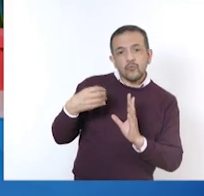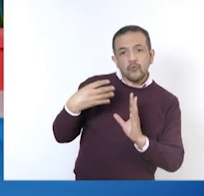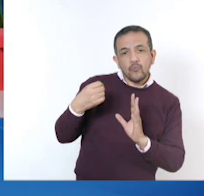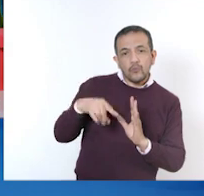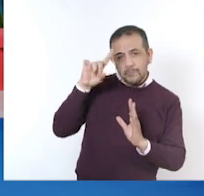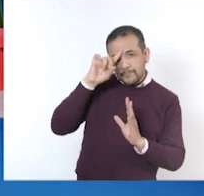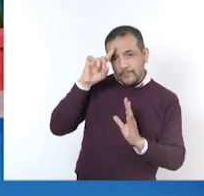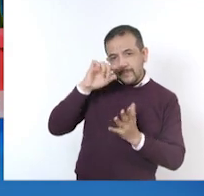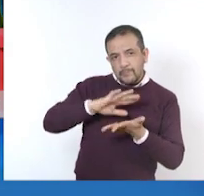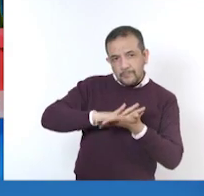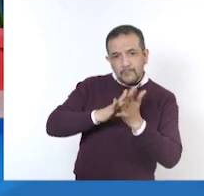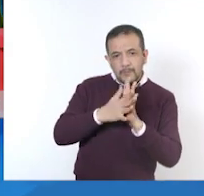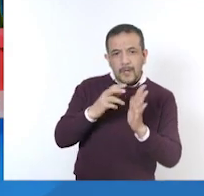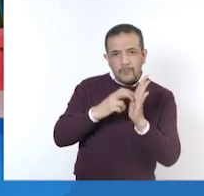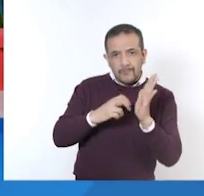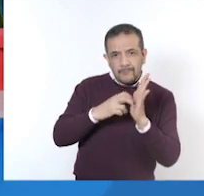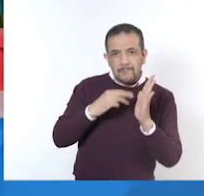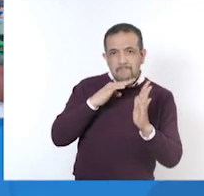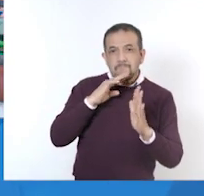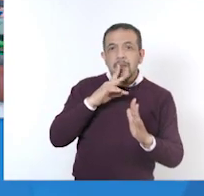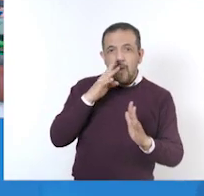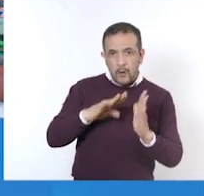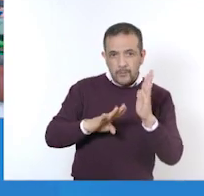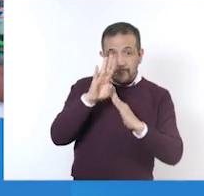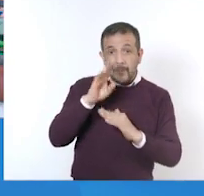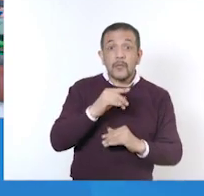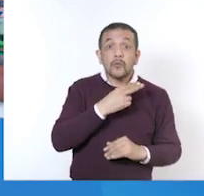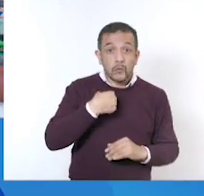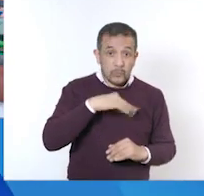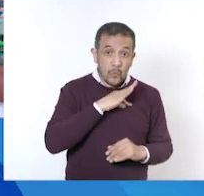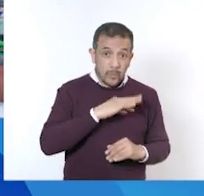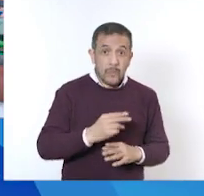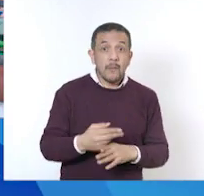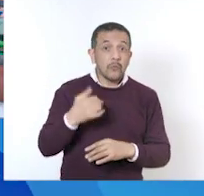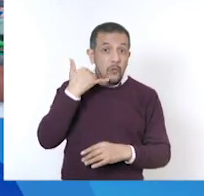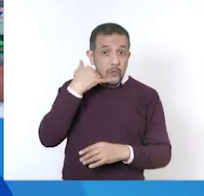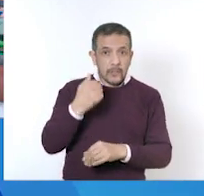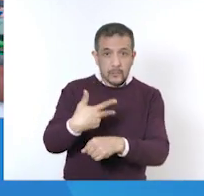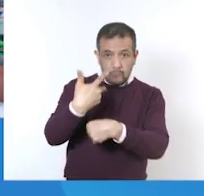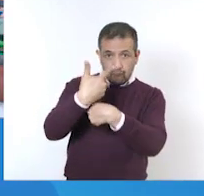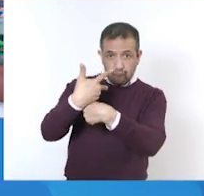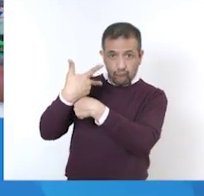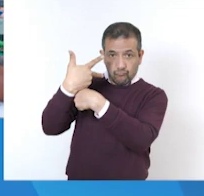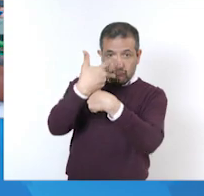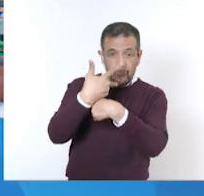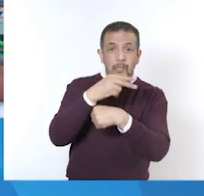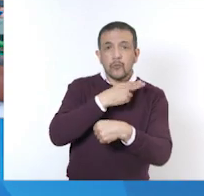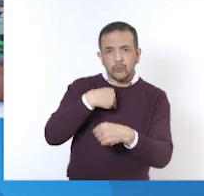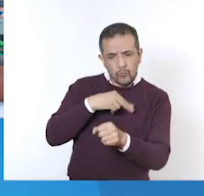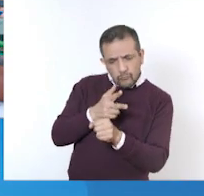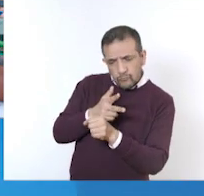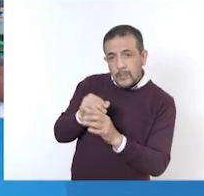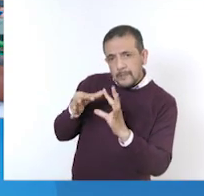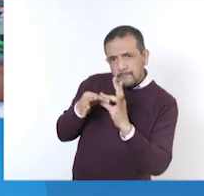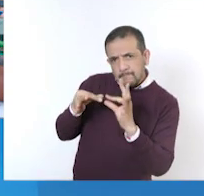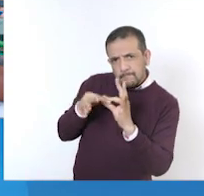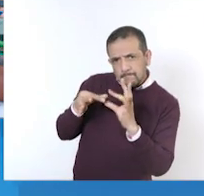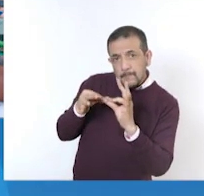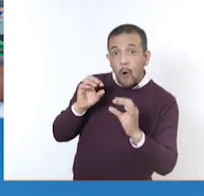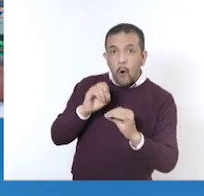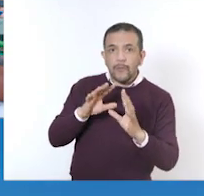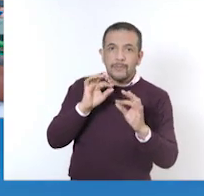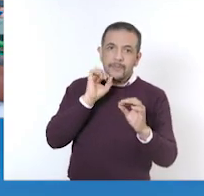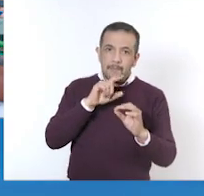poder compartirlo con tu maestra o maestro. ¿Podemos grabar un video con el celular, ir explicando nuestra maqueta